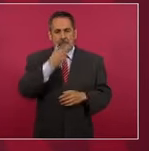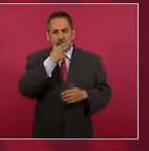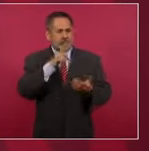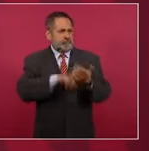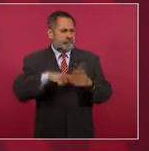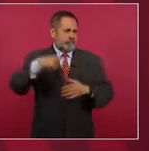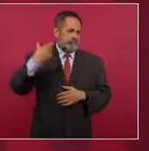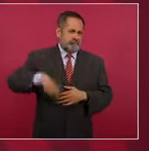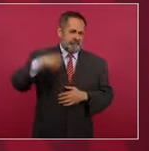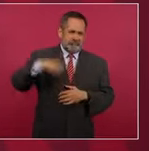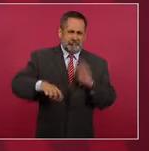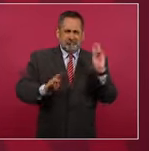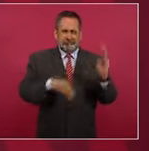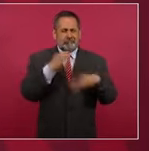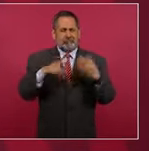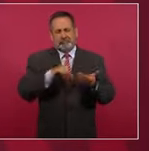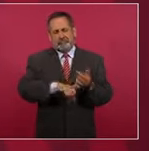del mundo,